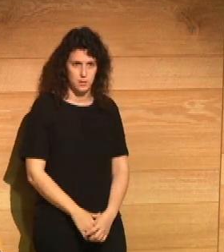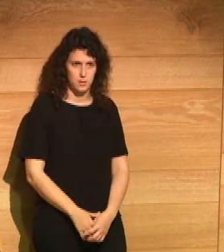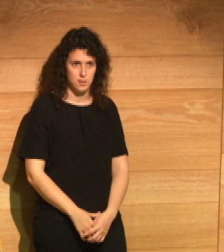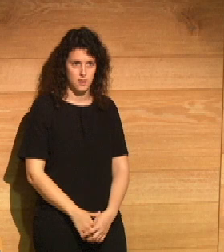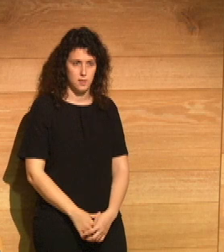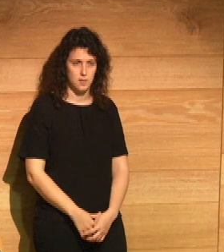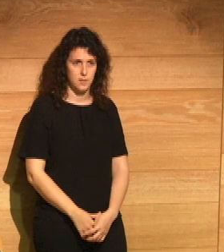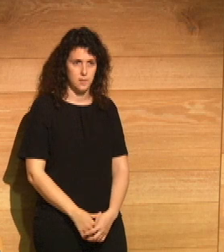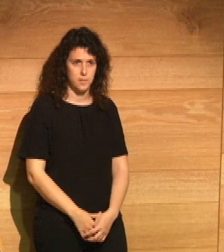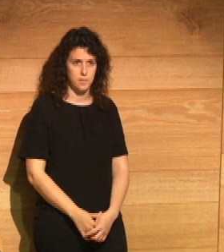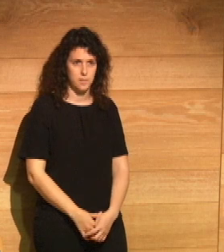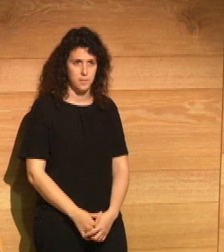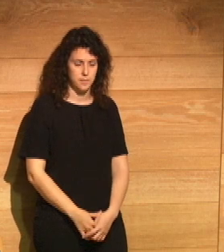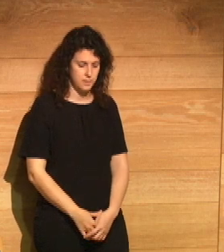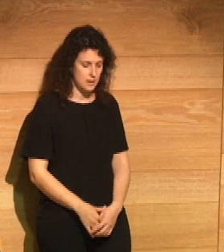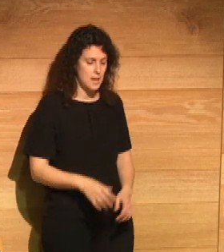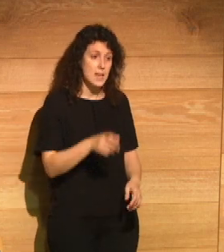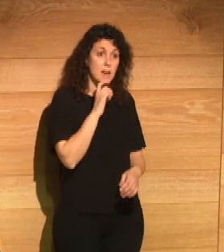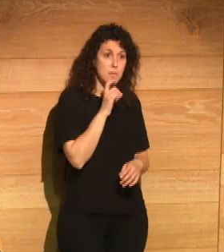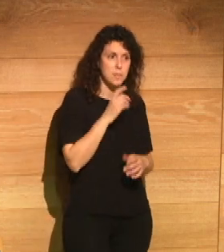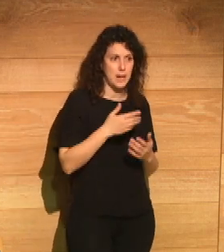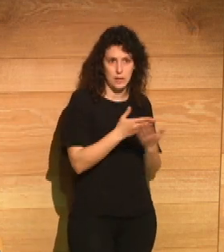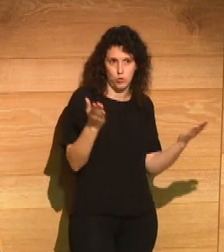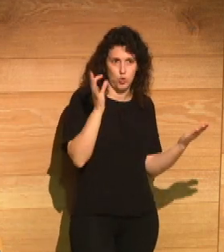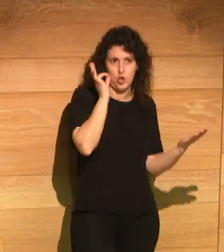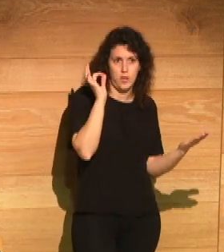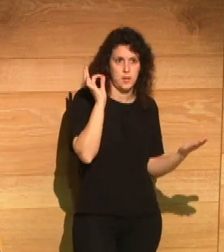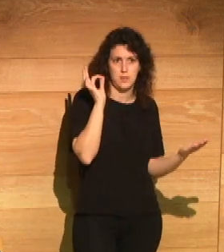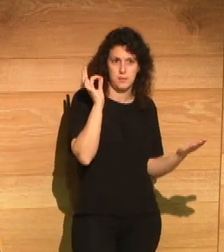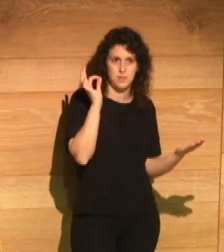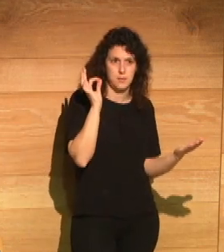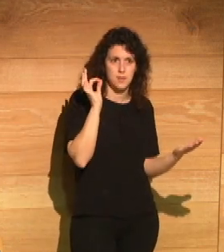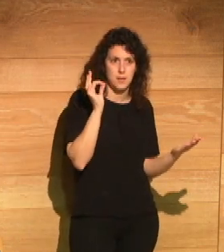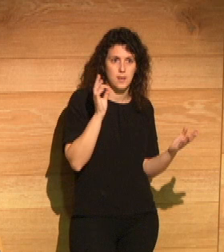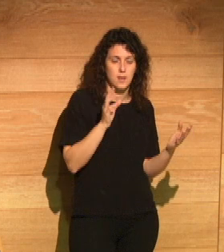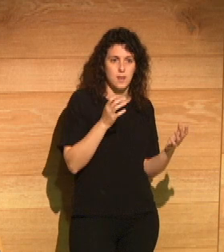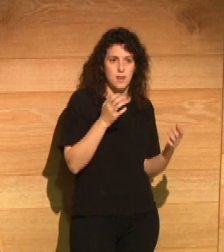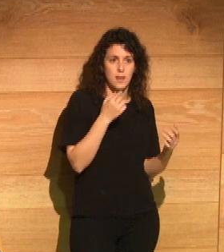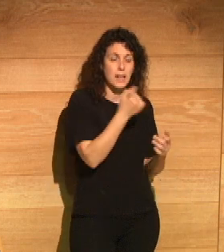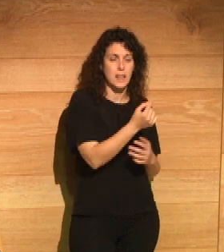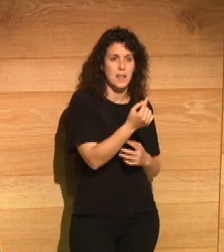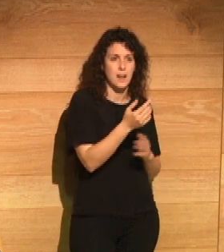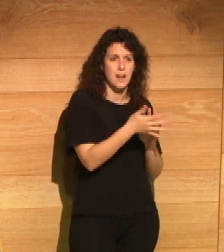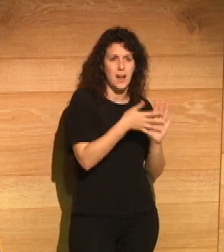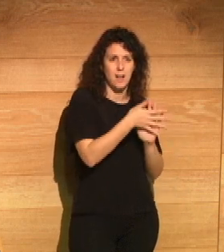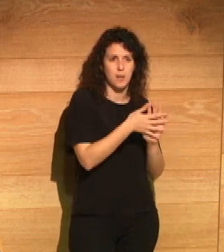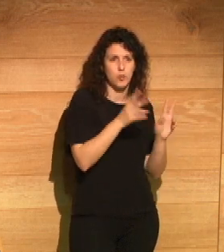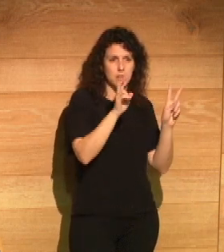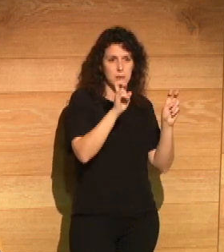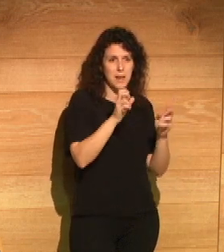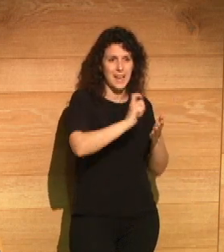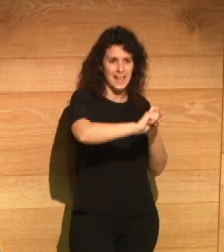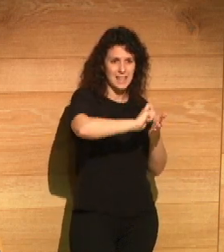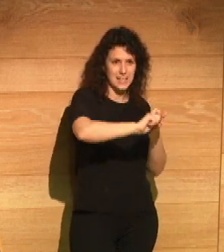Es complicado, creo, para todas nosotras en un poco esto de que decía cuando hablamos de las